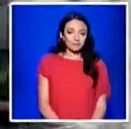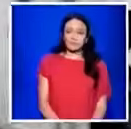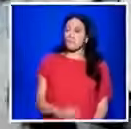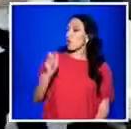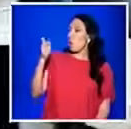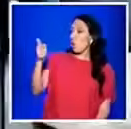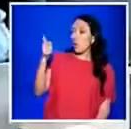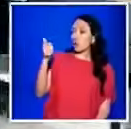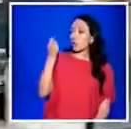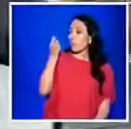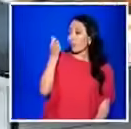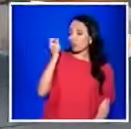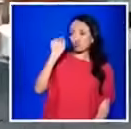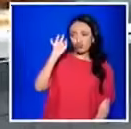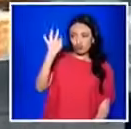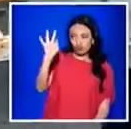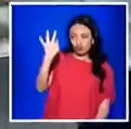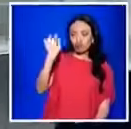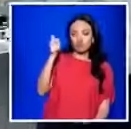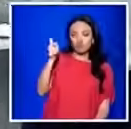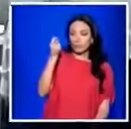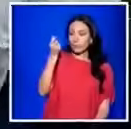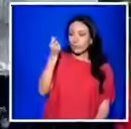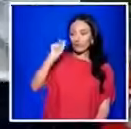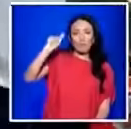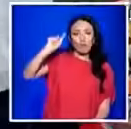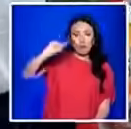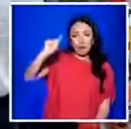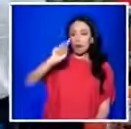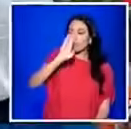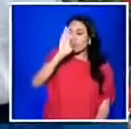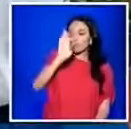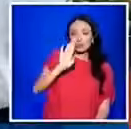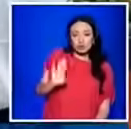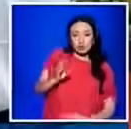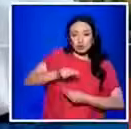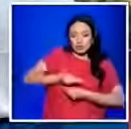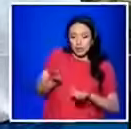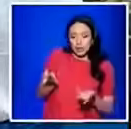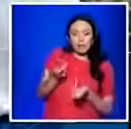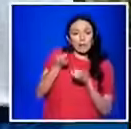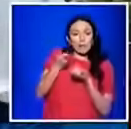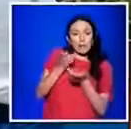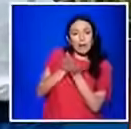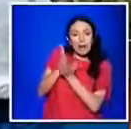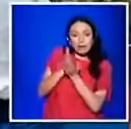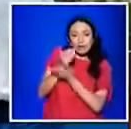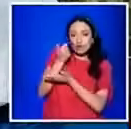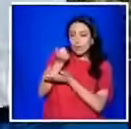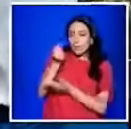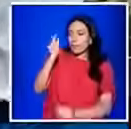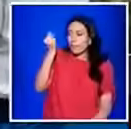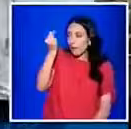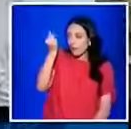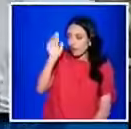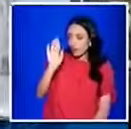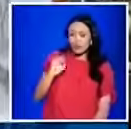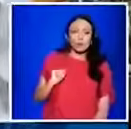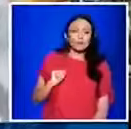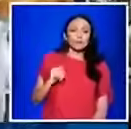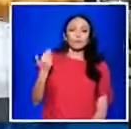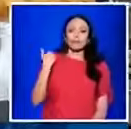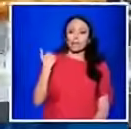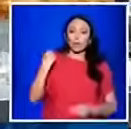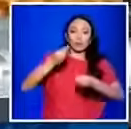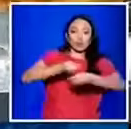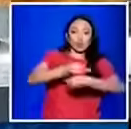Súper buenos, Juan Carlos, los precios súper buenos por acá, por el mercado, siempre todo popular, los precios muy accesibles. Tenemos